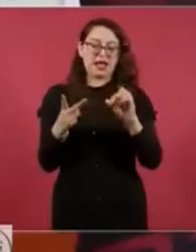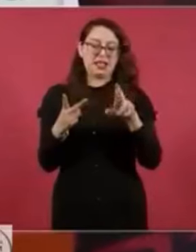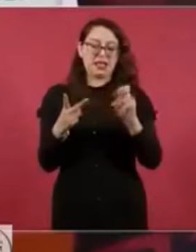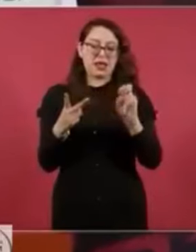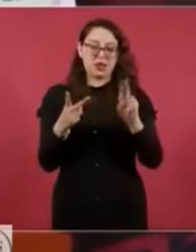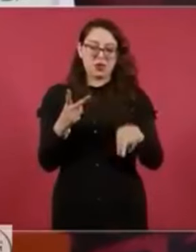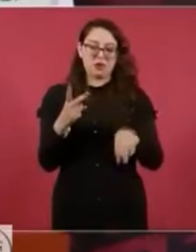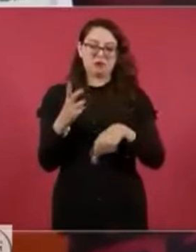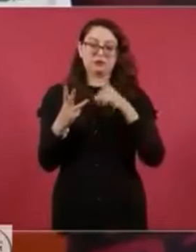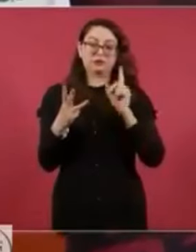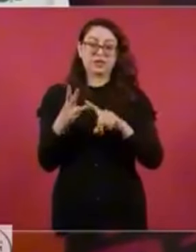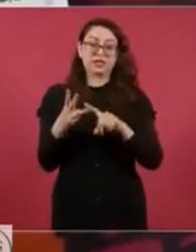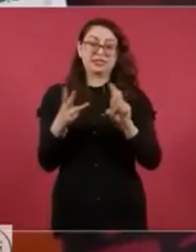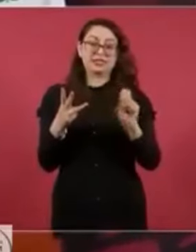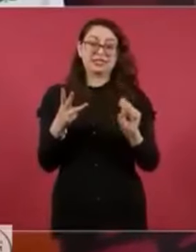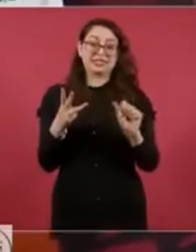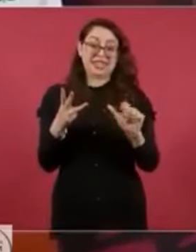Calderón